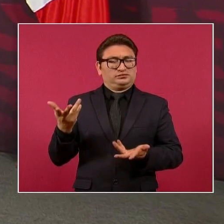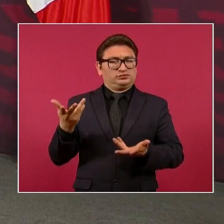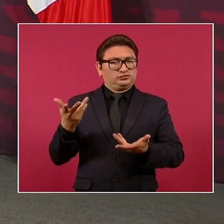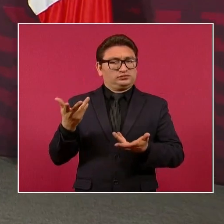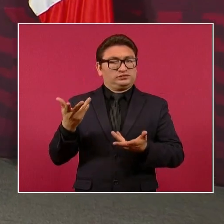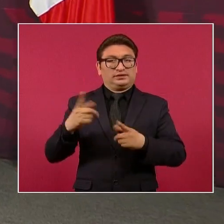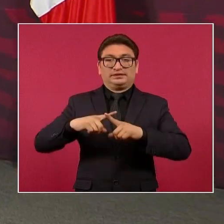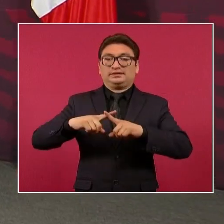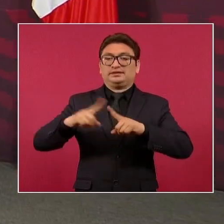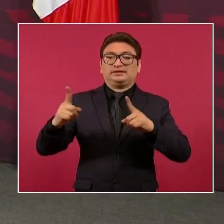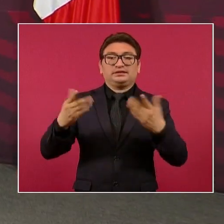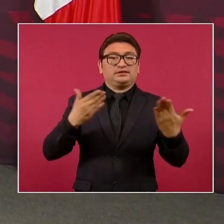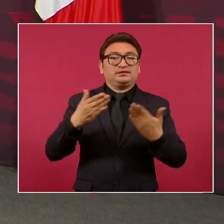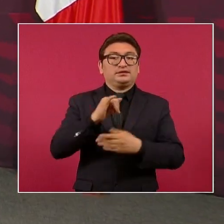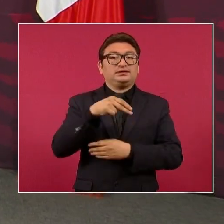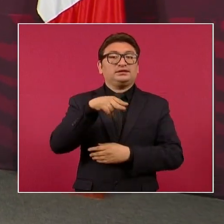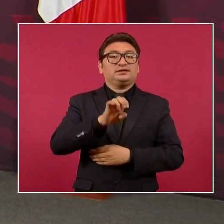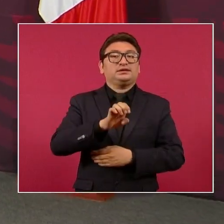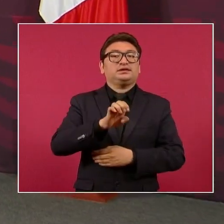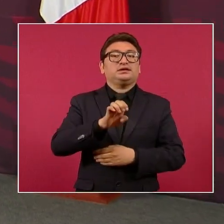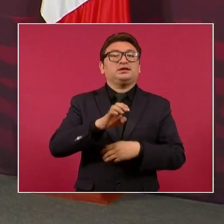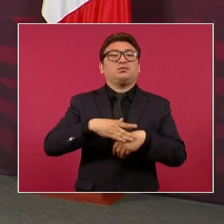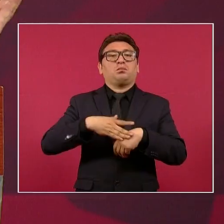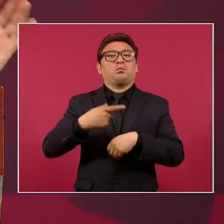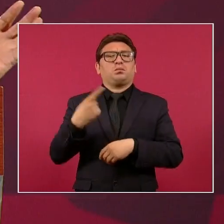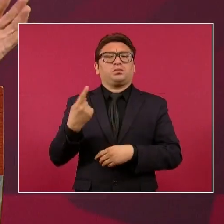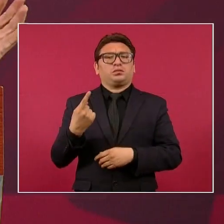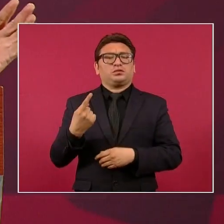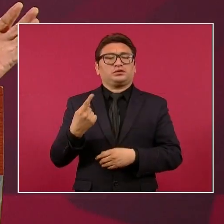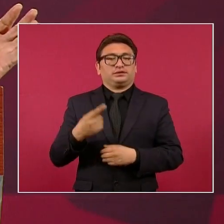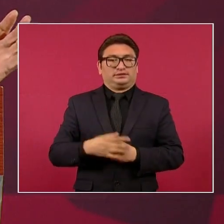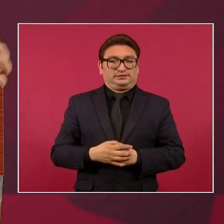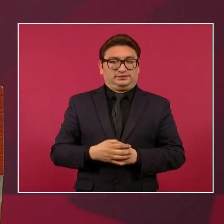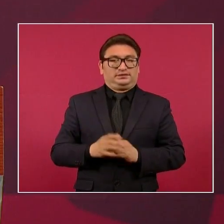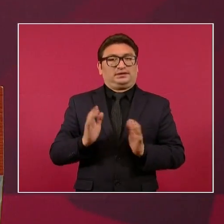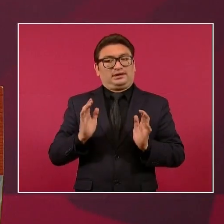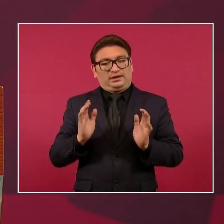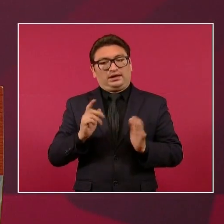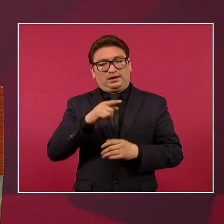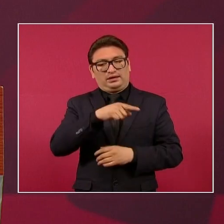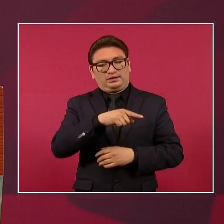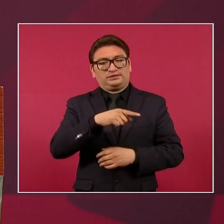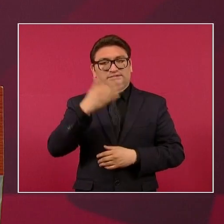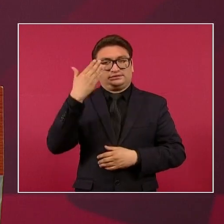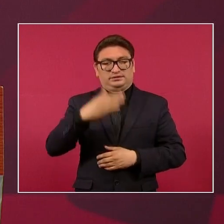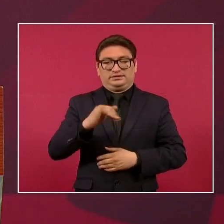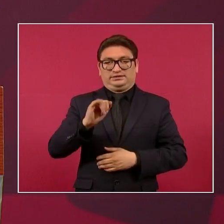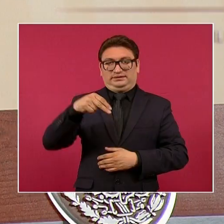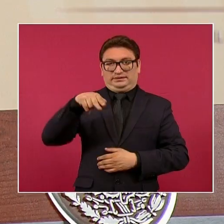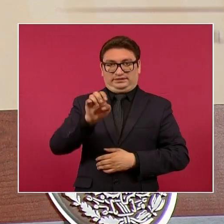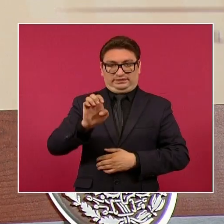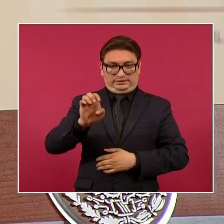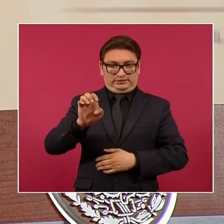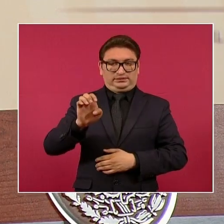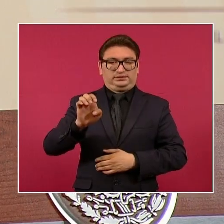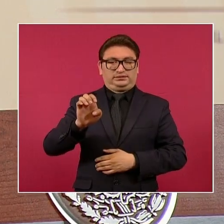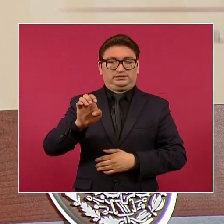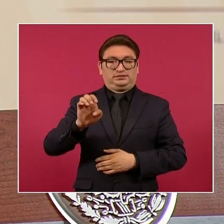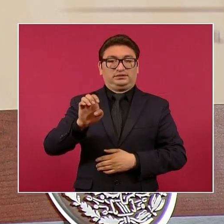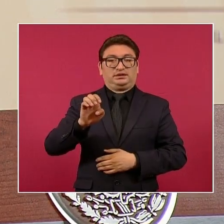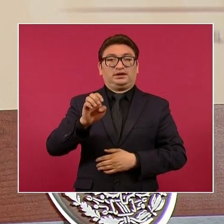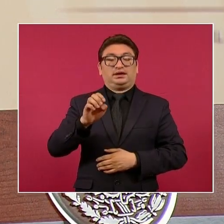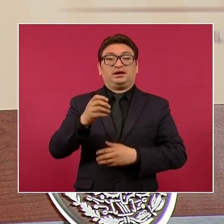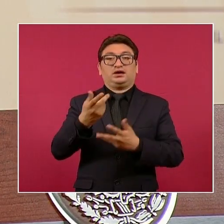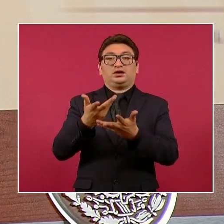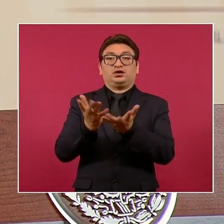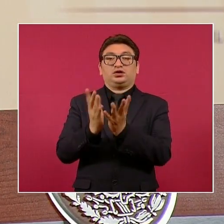¿Cuál es la diferencia con lo del INE? Pues que en el caso del INE fueron